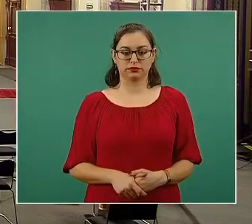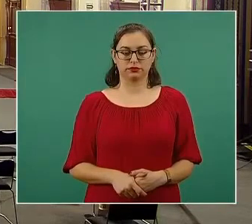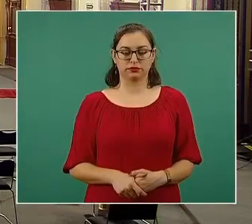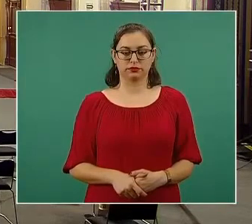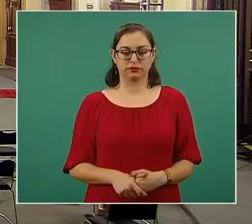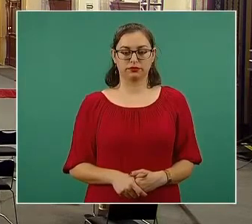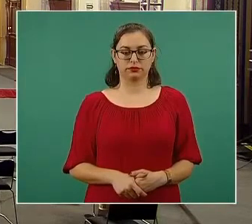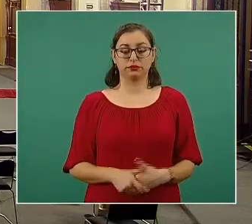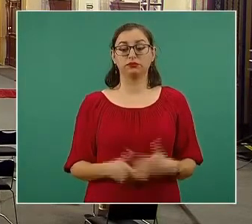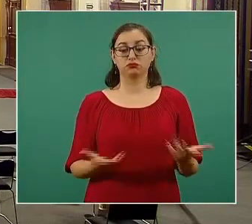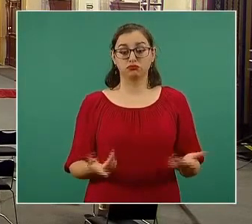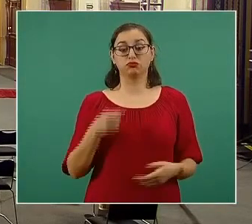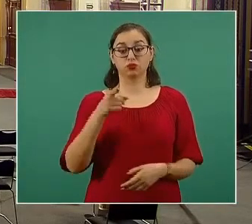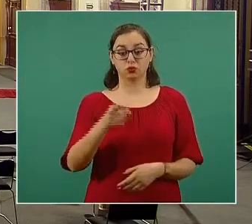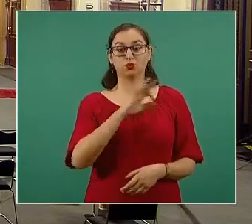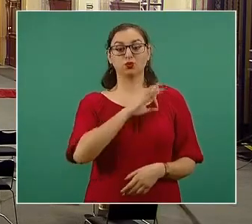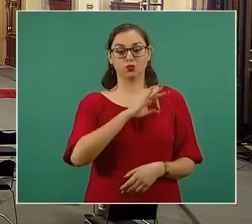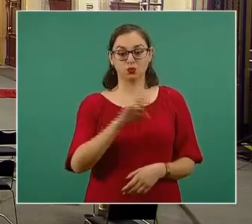Visite